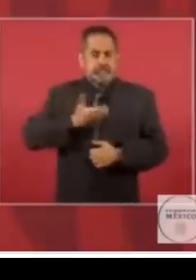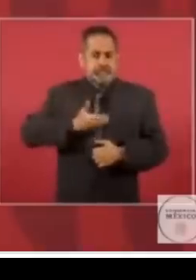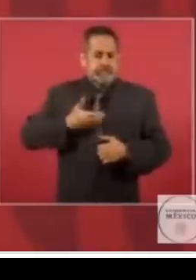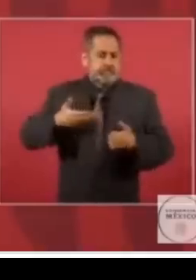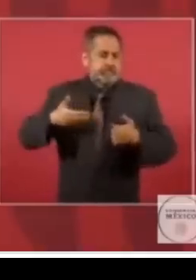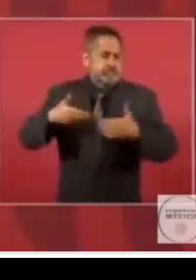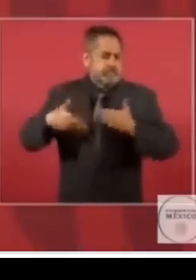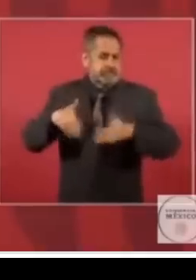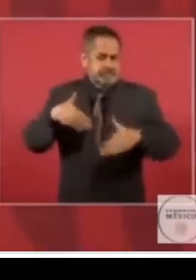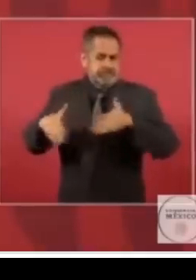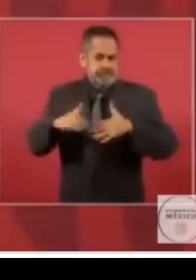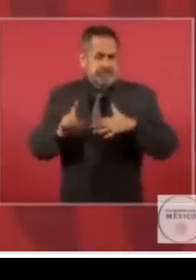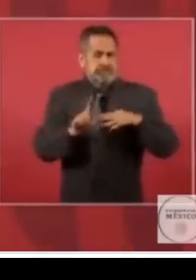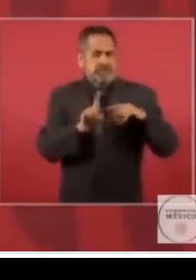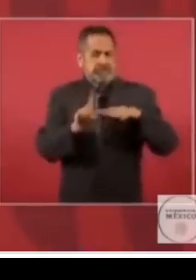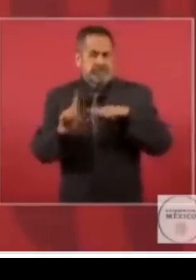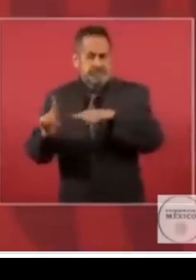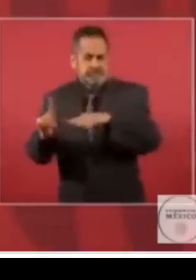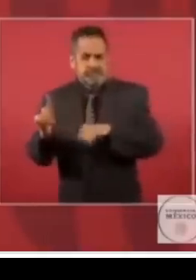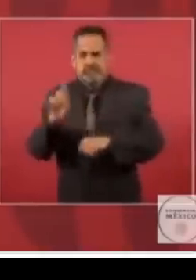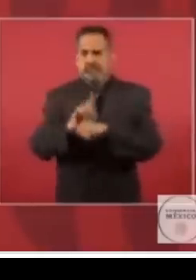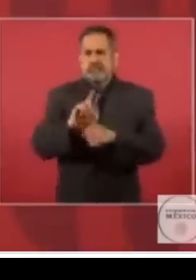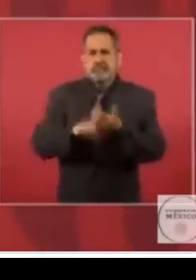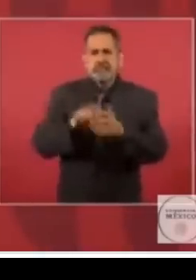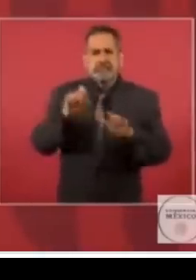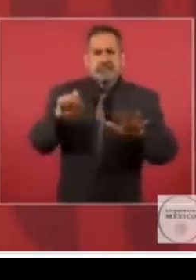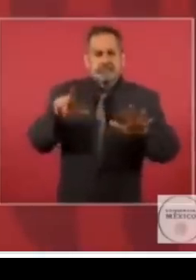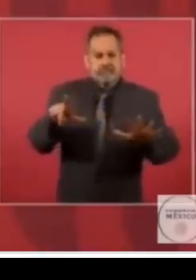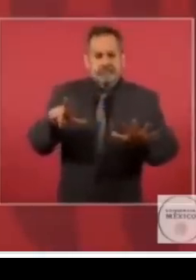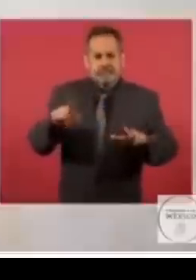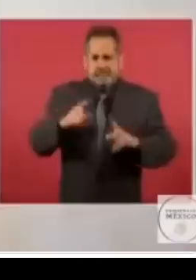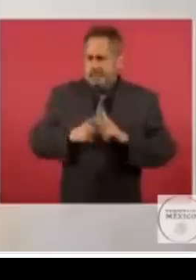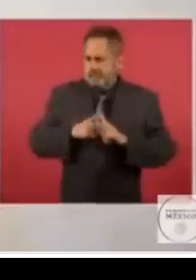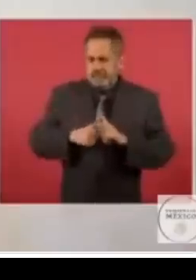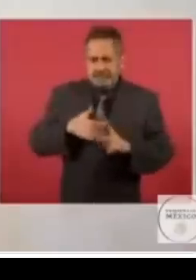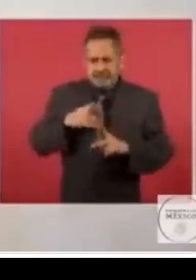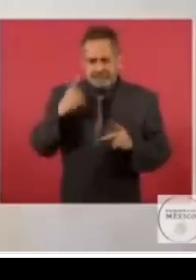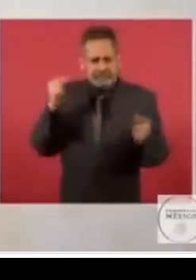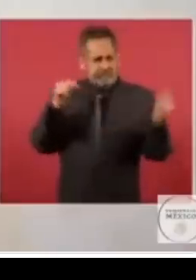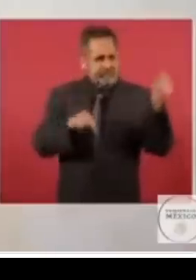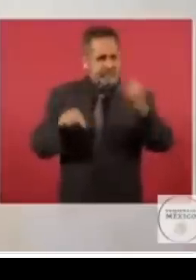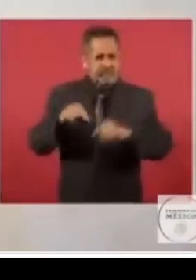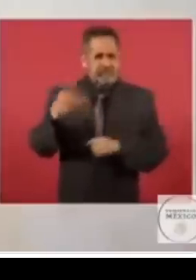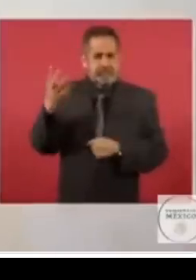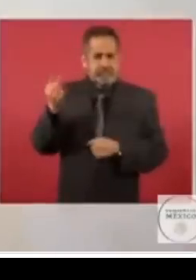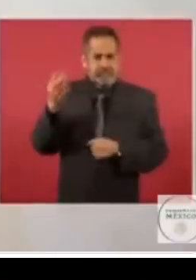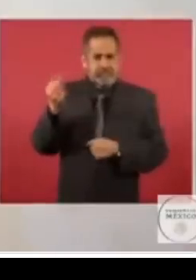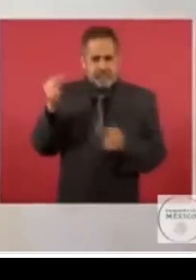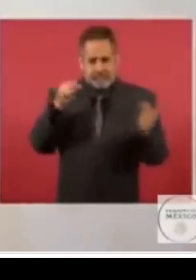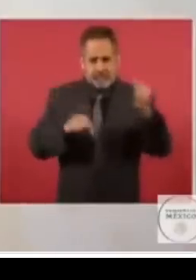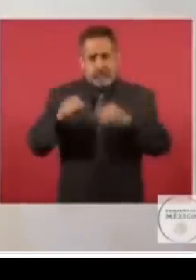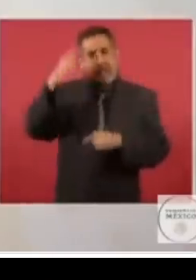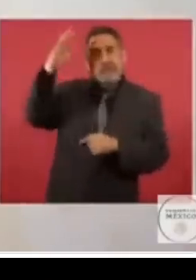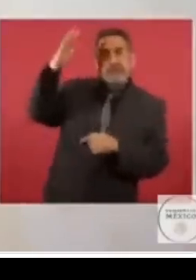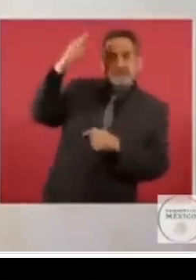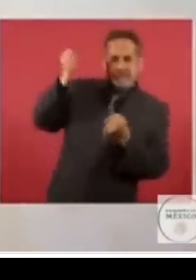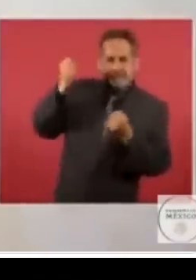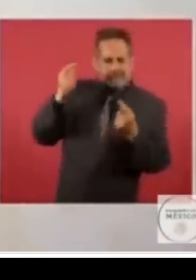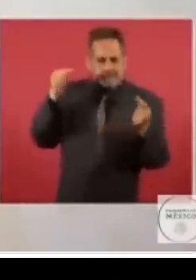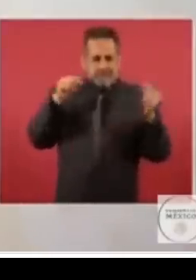usted a partir no empezar a reunir a las 9 para que no nos pegue mucho el